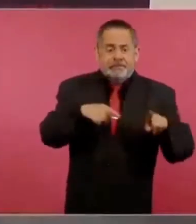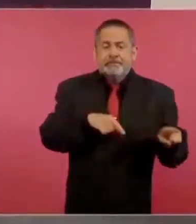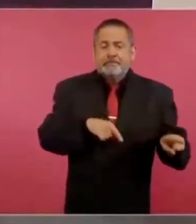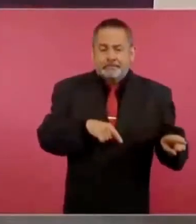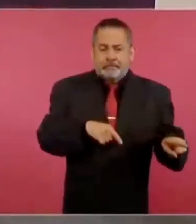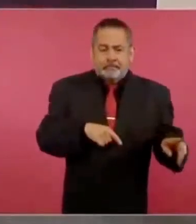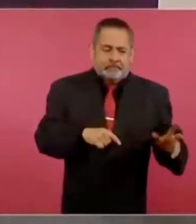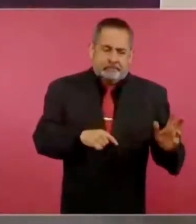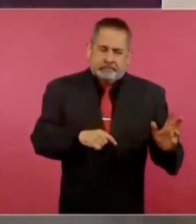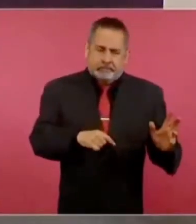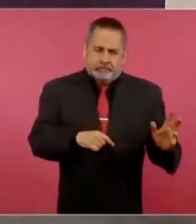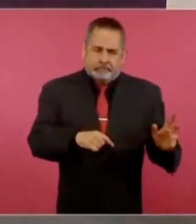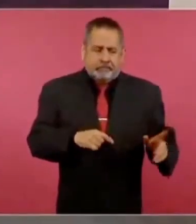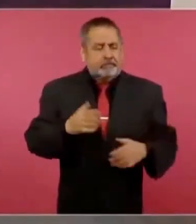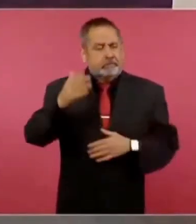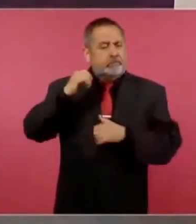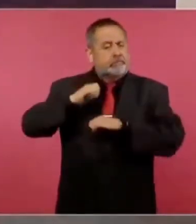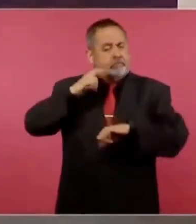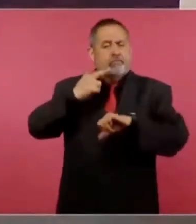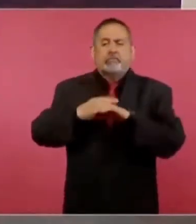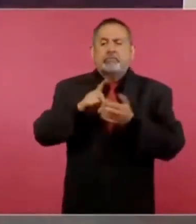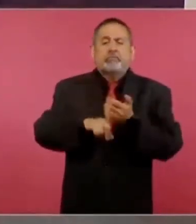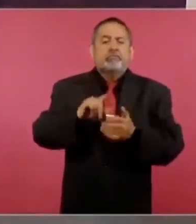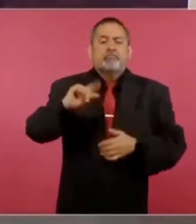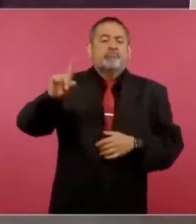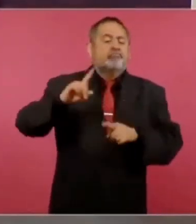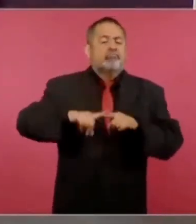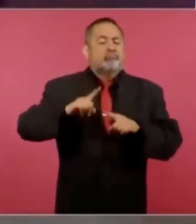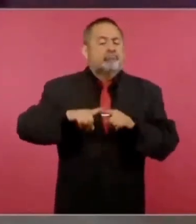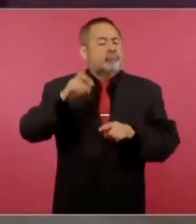y la autoridad competente en ese entonces